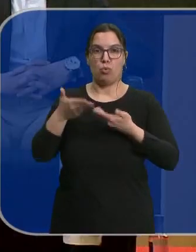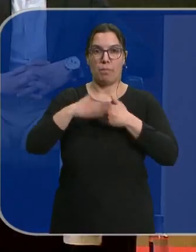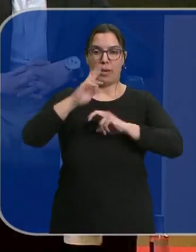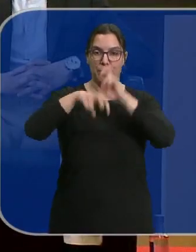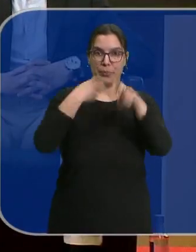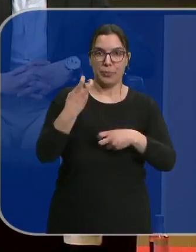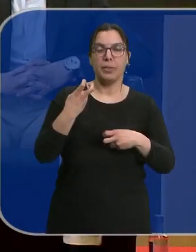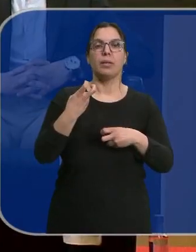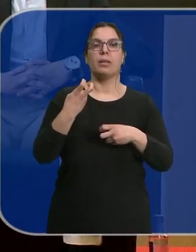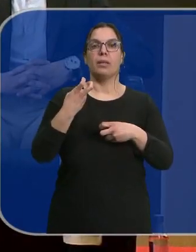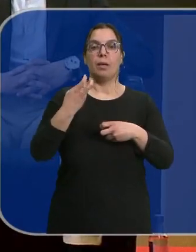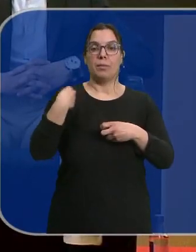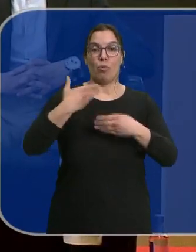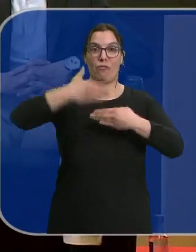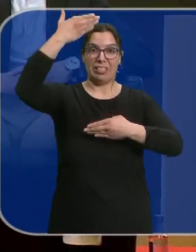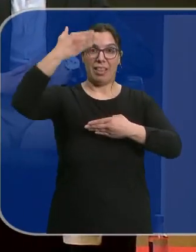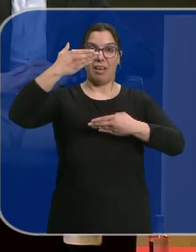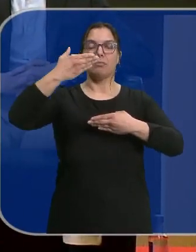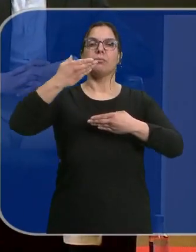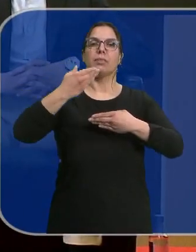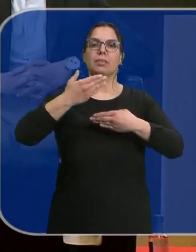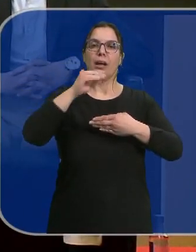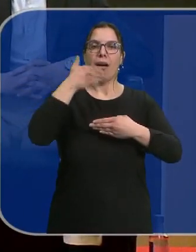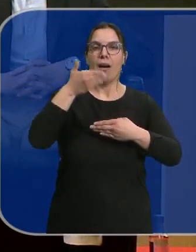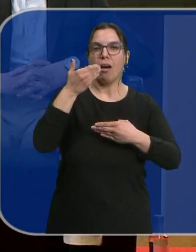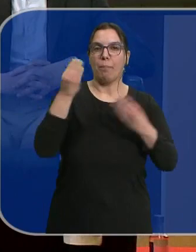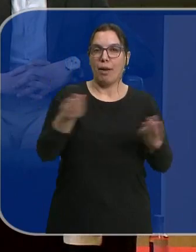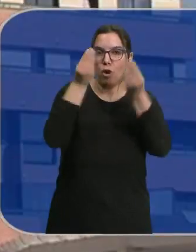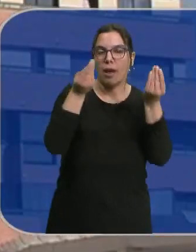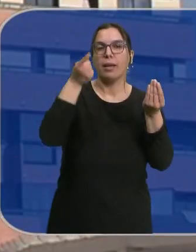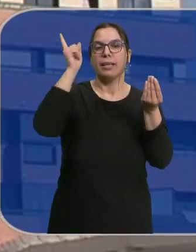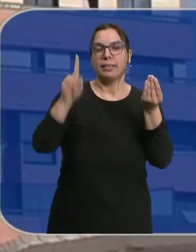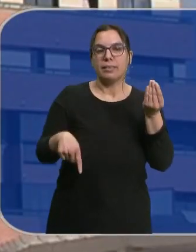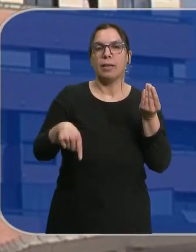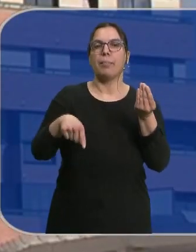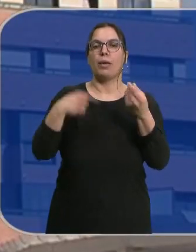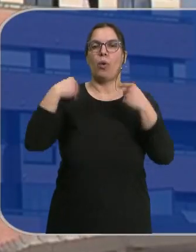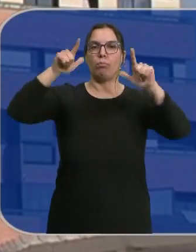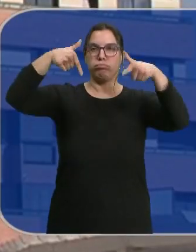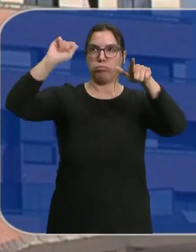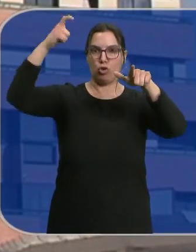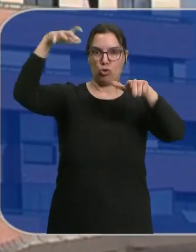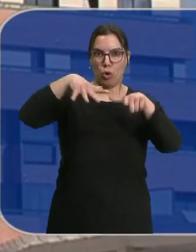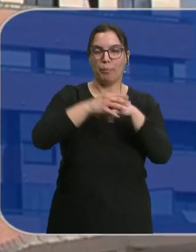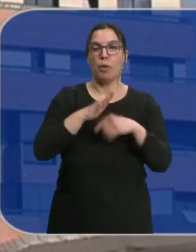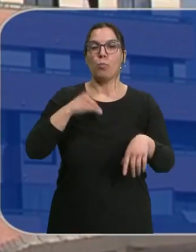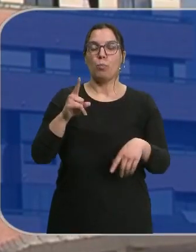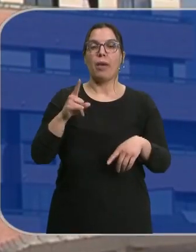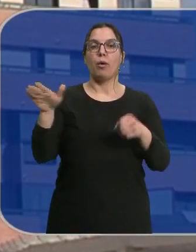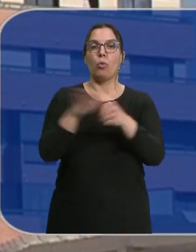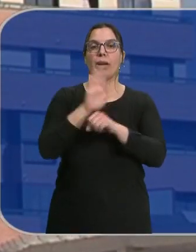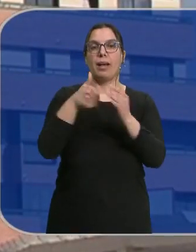ayudas para colocar envolventes en las fachadas, mejorar los sistemas de calefacción o instalar placas fotovoltaicas. Pueden recibir hasta